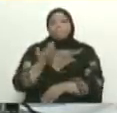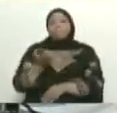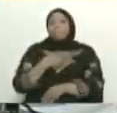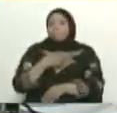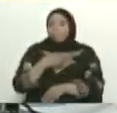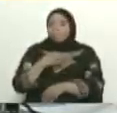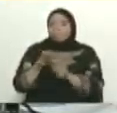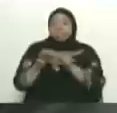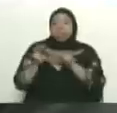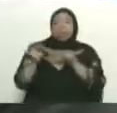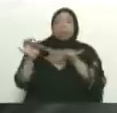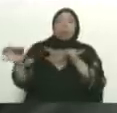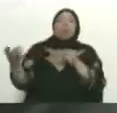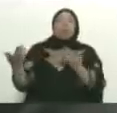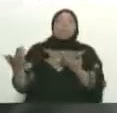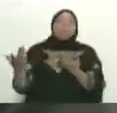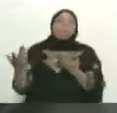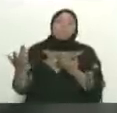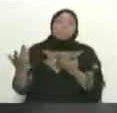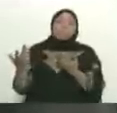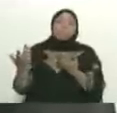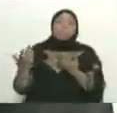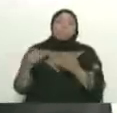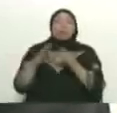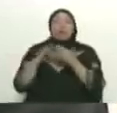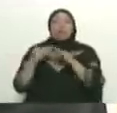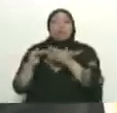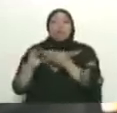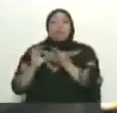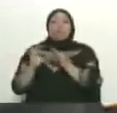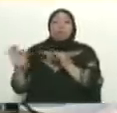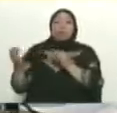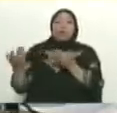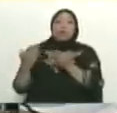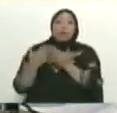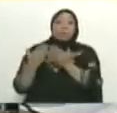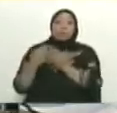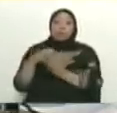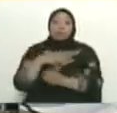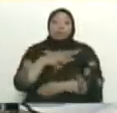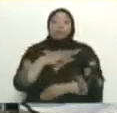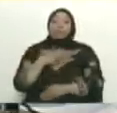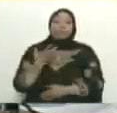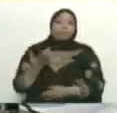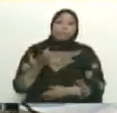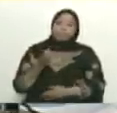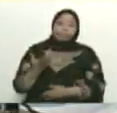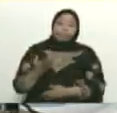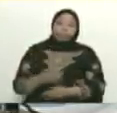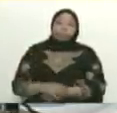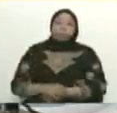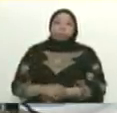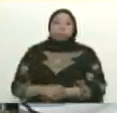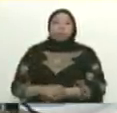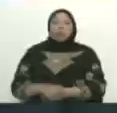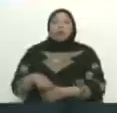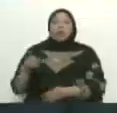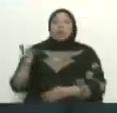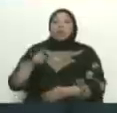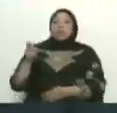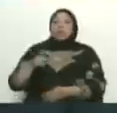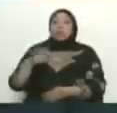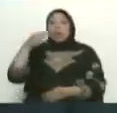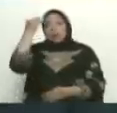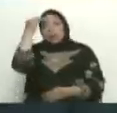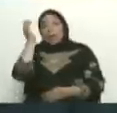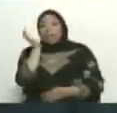desarrollaron mientras Tibisay Lucena fue cabeza del poder electoral venezolano, fue la necesidad de que